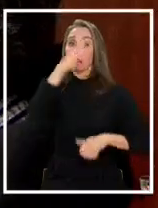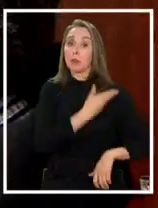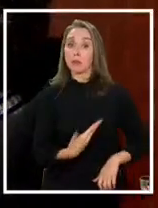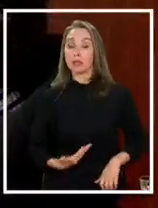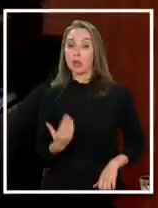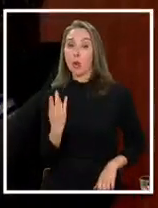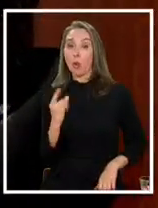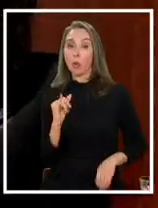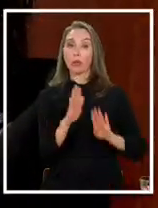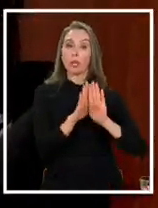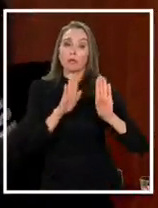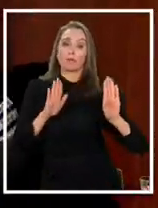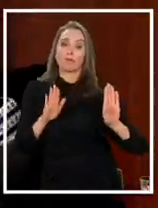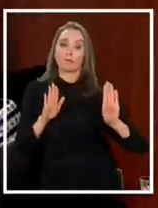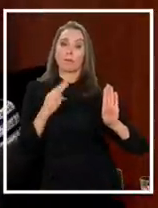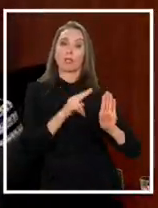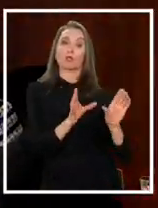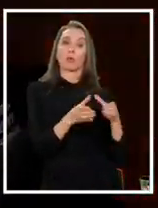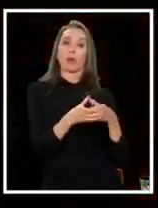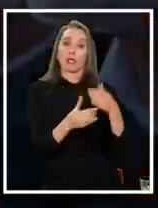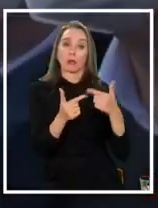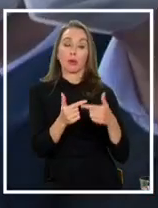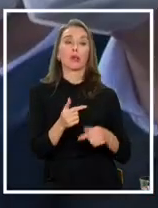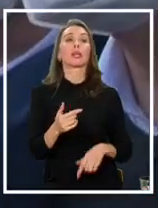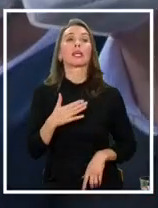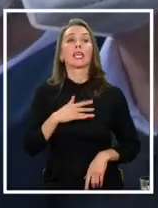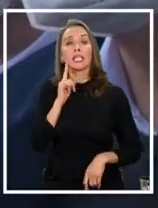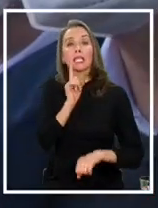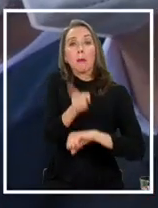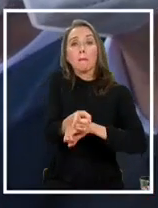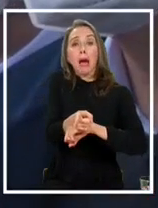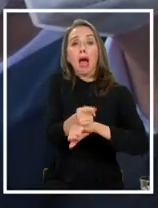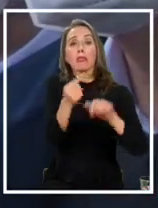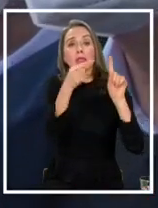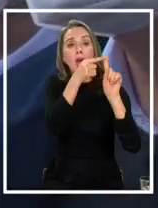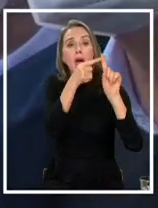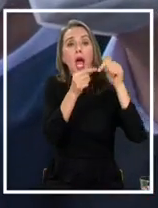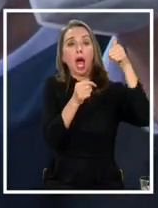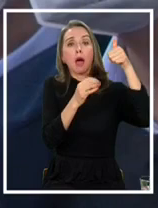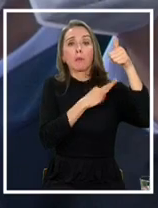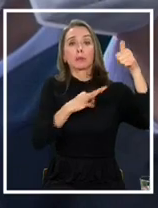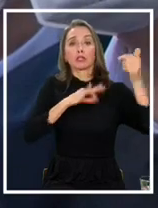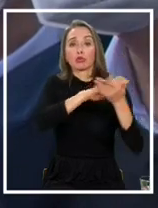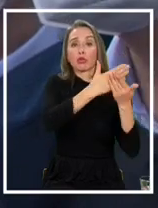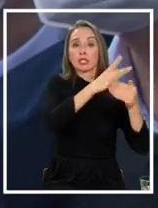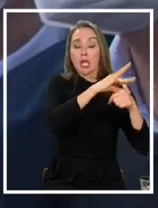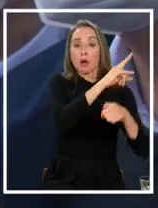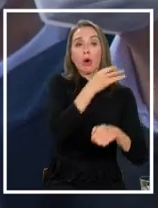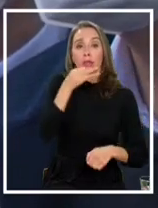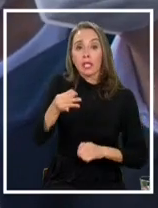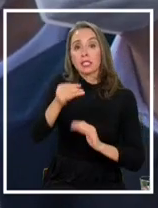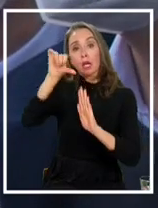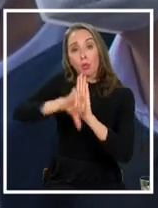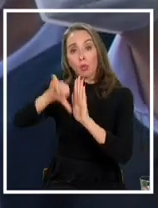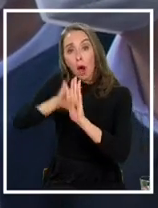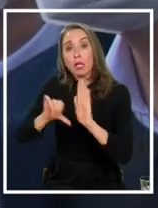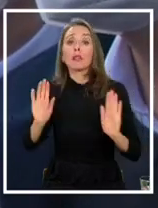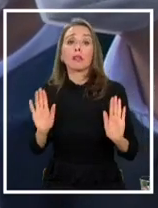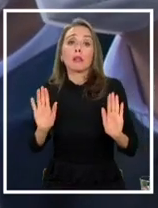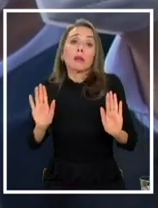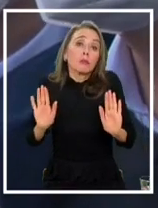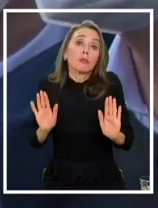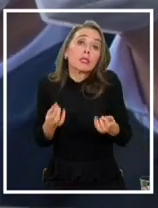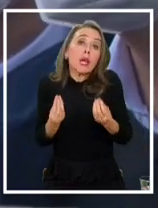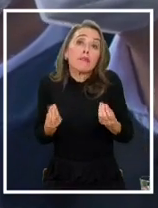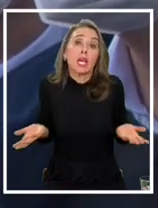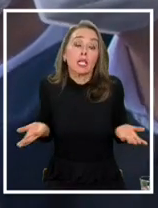la UDI tomó distancia de su partido. Aquí lo que manda es la autoridad sanitaria. Y si ellos dicen que es la cuarentena, bueno, está